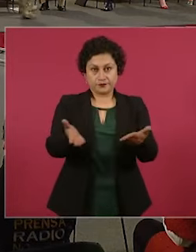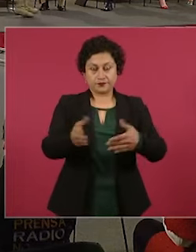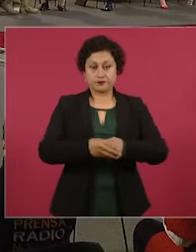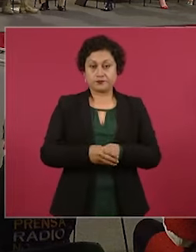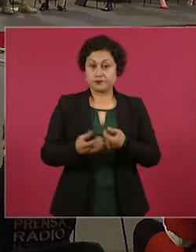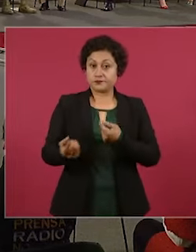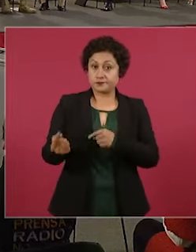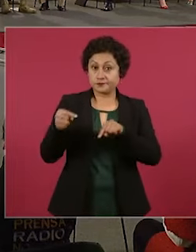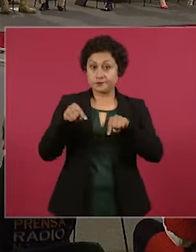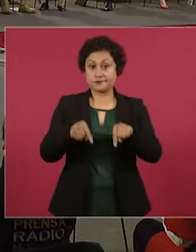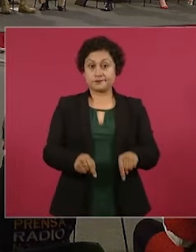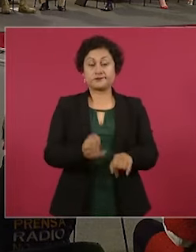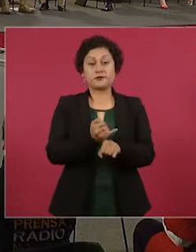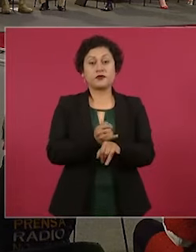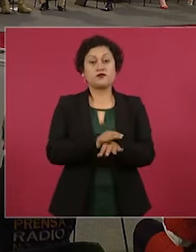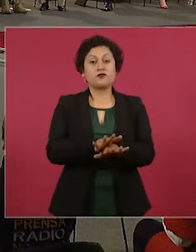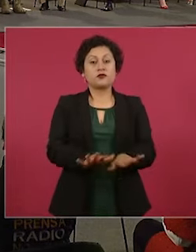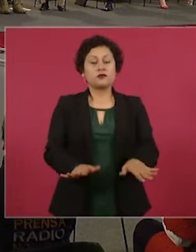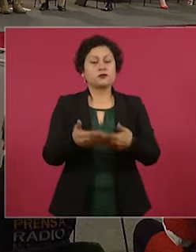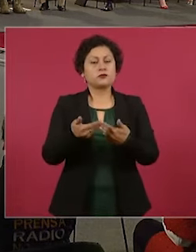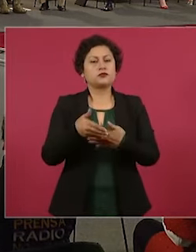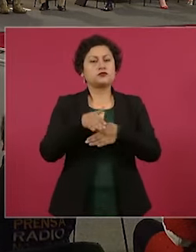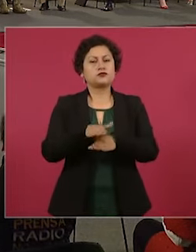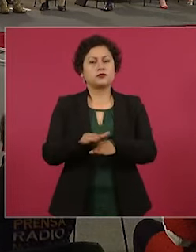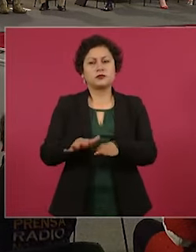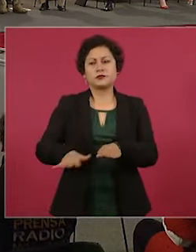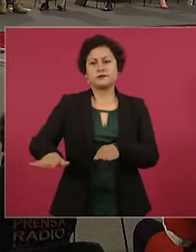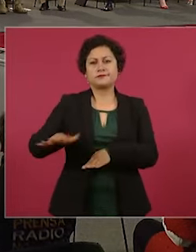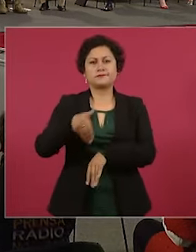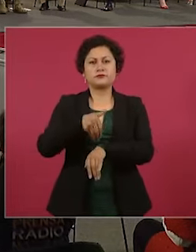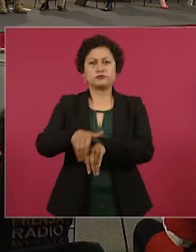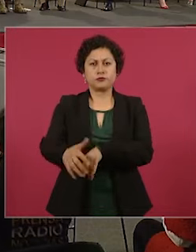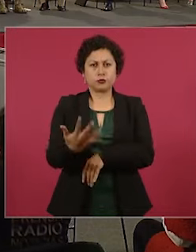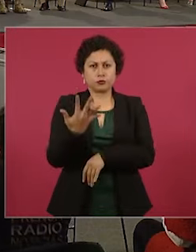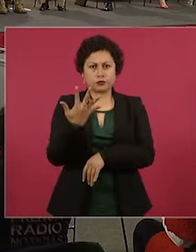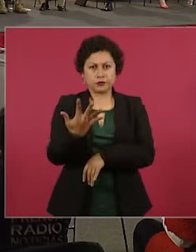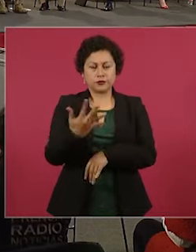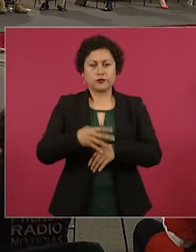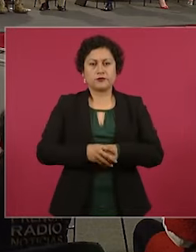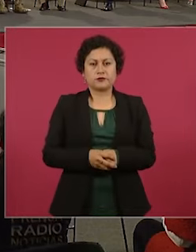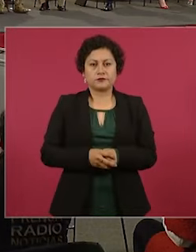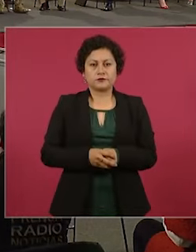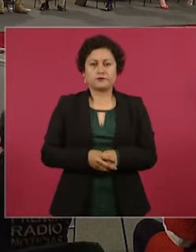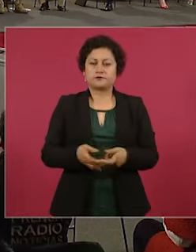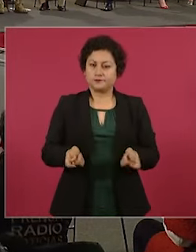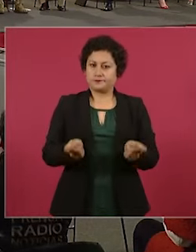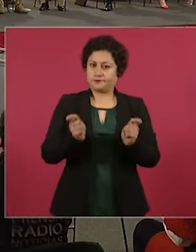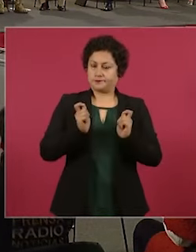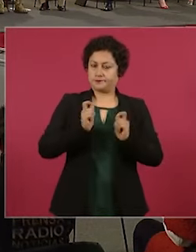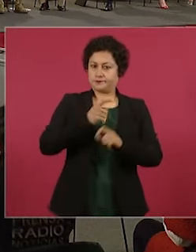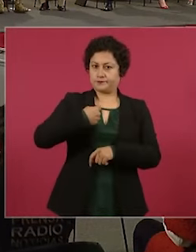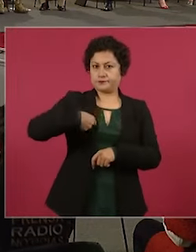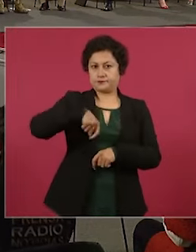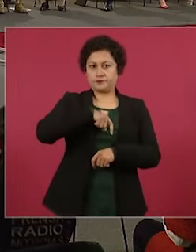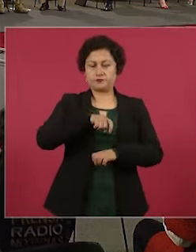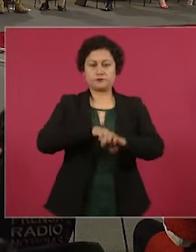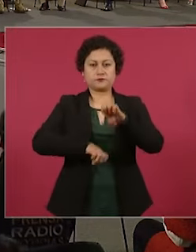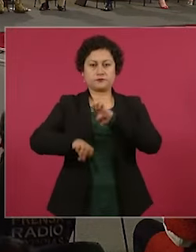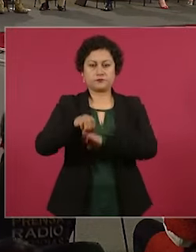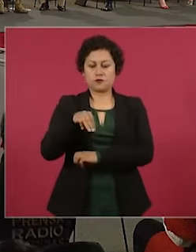Estamos aquí para informarles del avance del tramo 5 que realizamos nosotros como